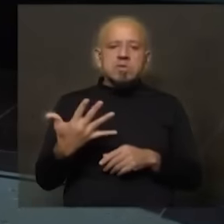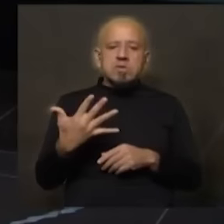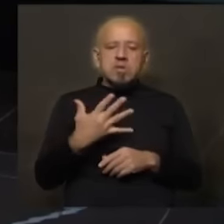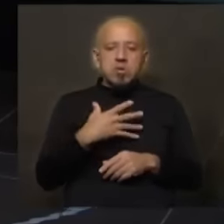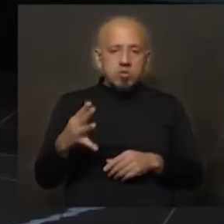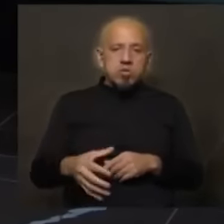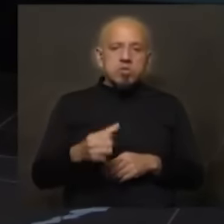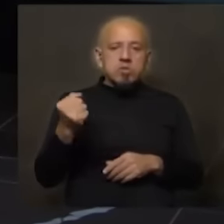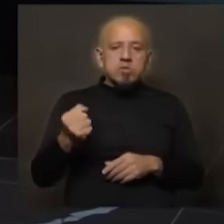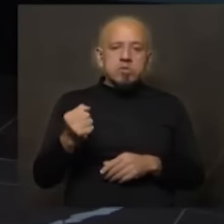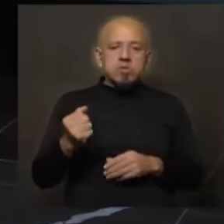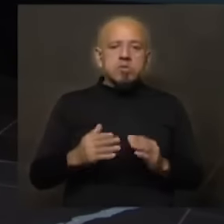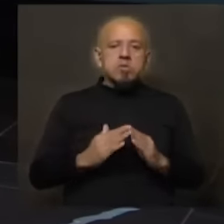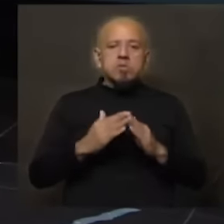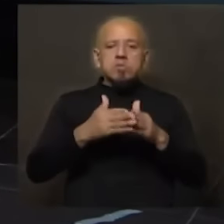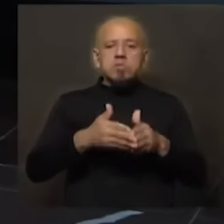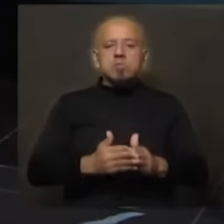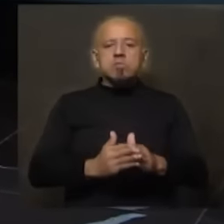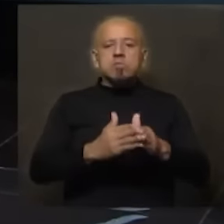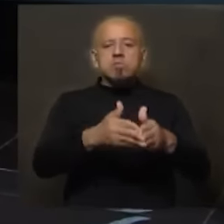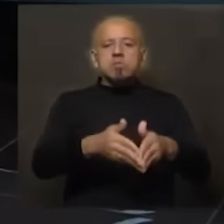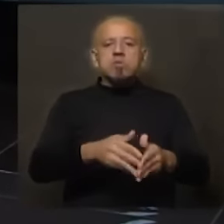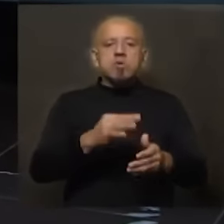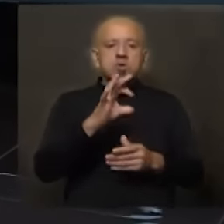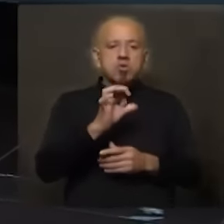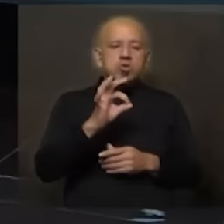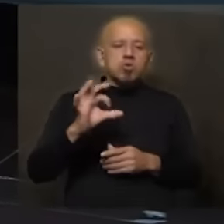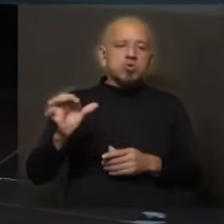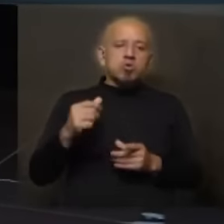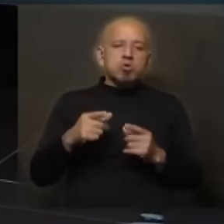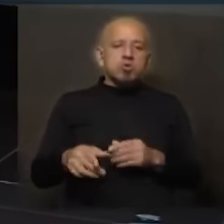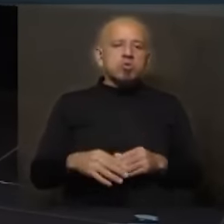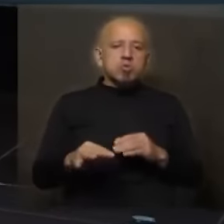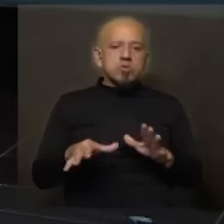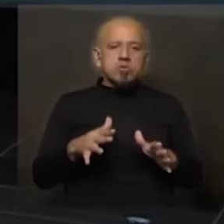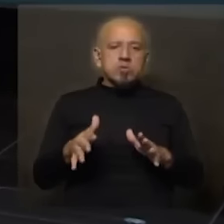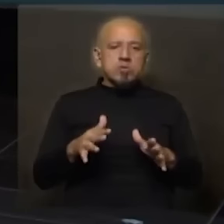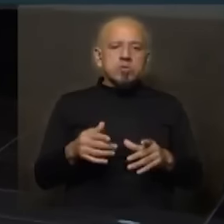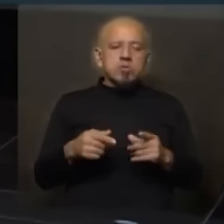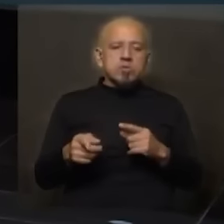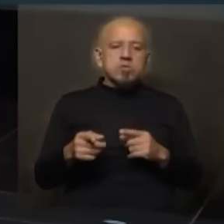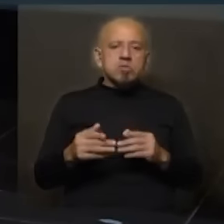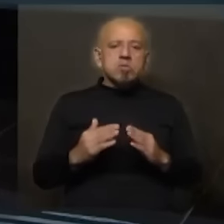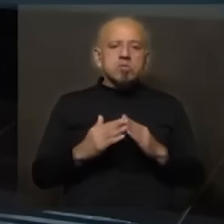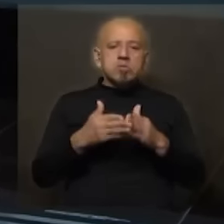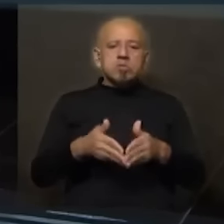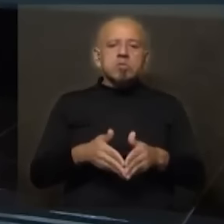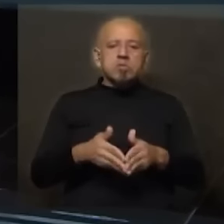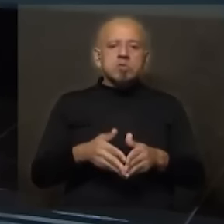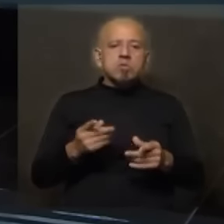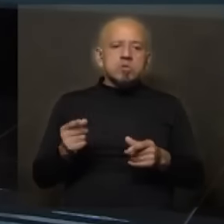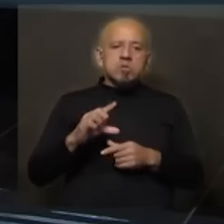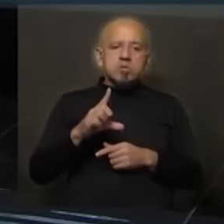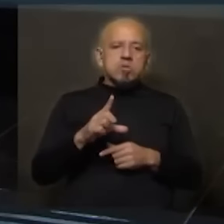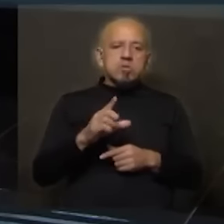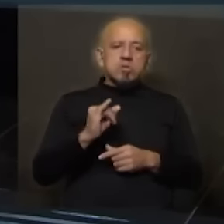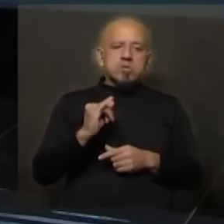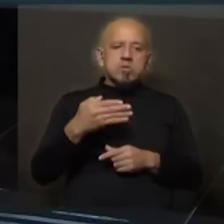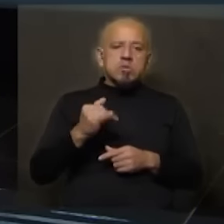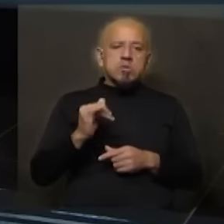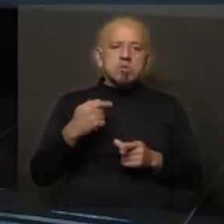rescatados por SOS Mediterráneo, que dieron cuenta de más o menos la cantidad de personas que habrían muerto en un barco que se desplazaba desde Libia,